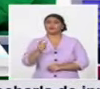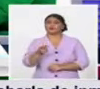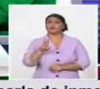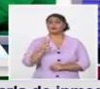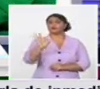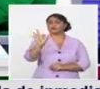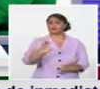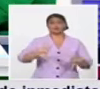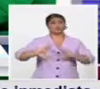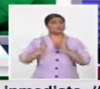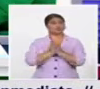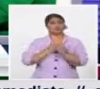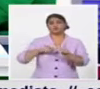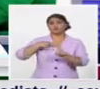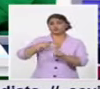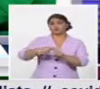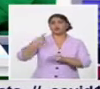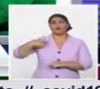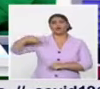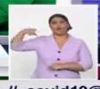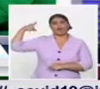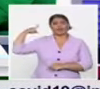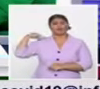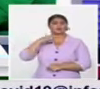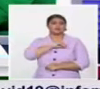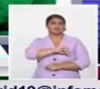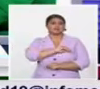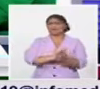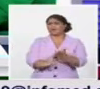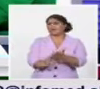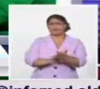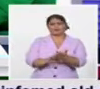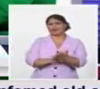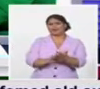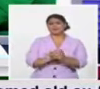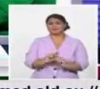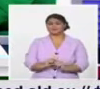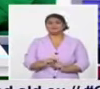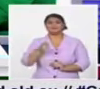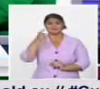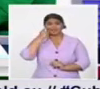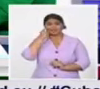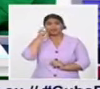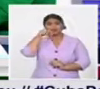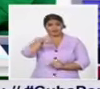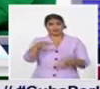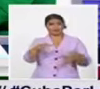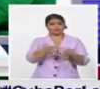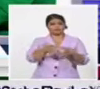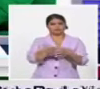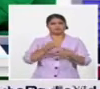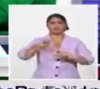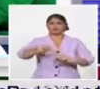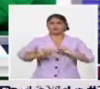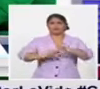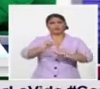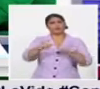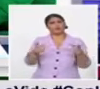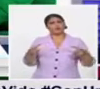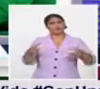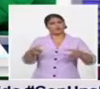ayer asintomáticos. Se dan cuenta que este porciento ha disminuido. Llegamos en ocasión a tener